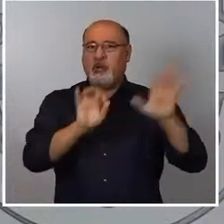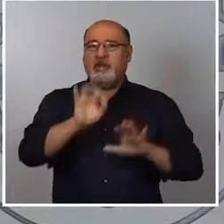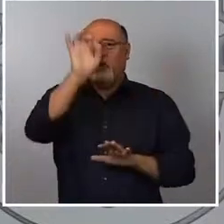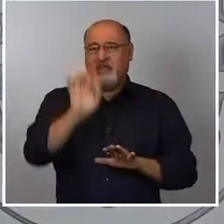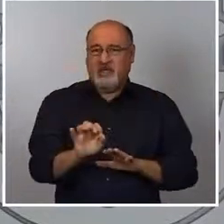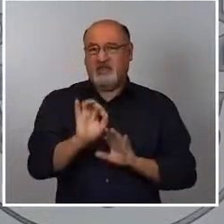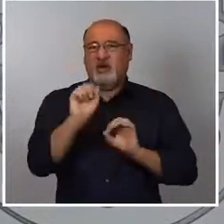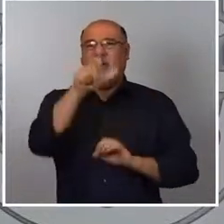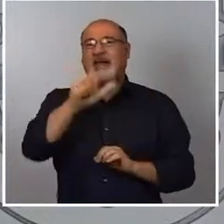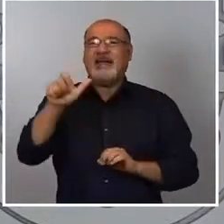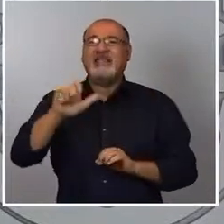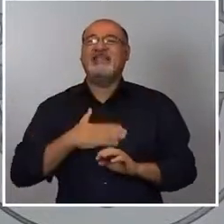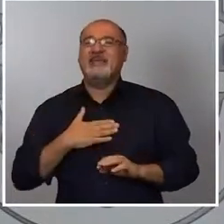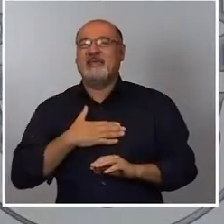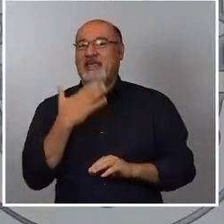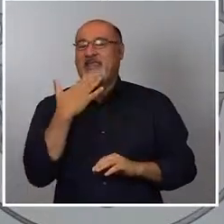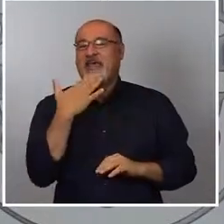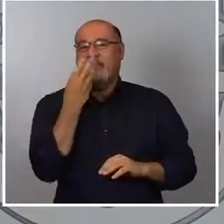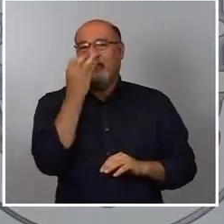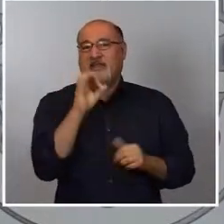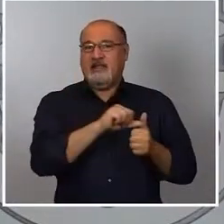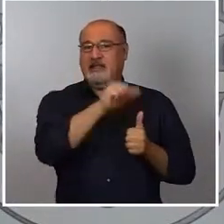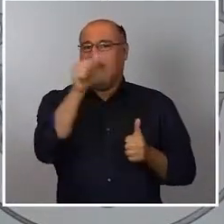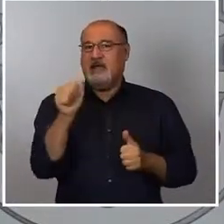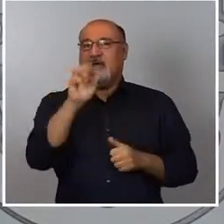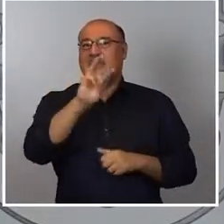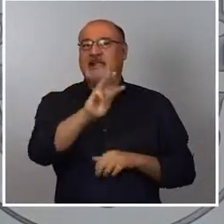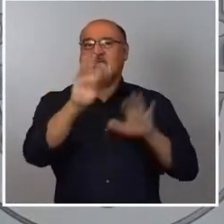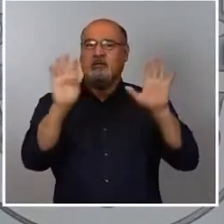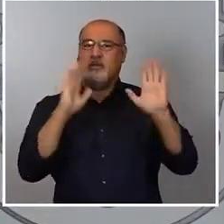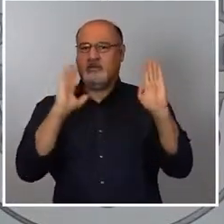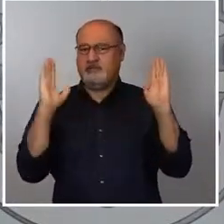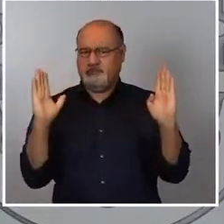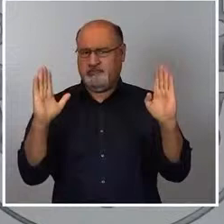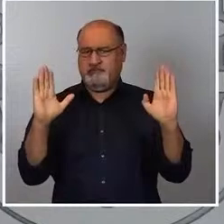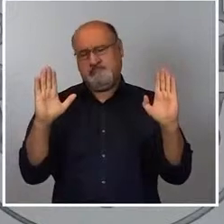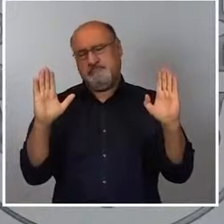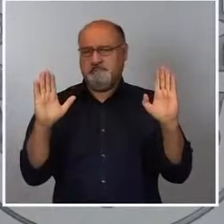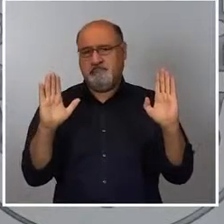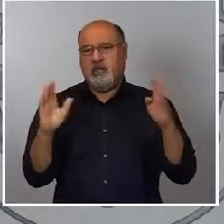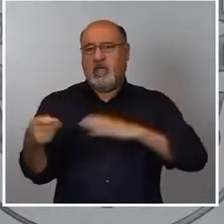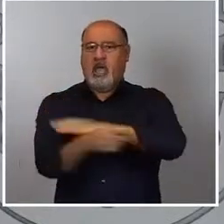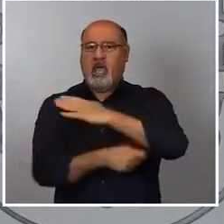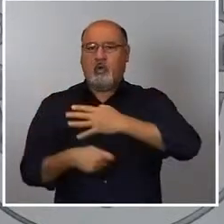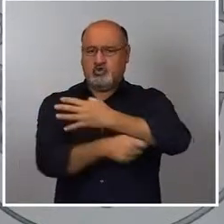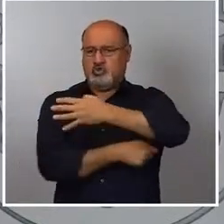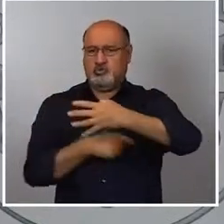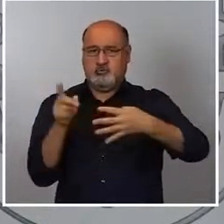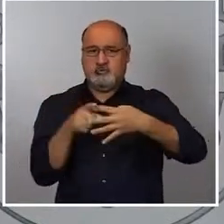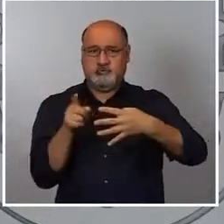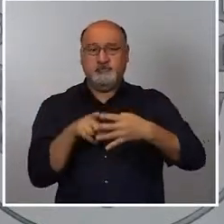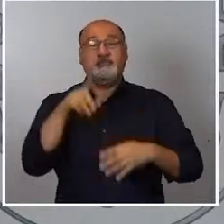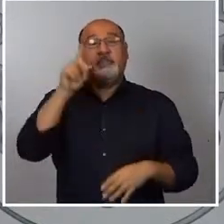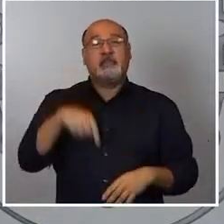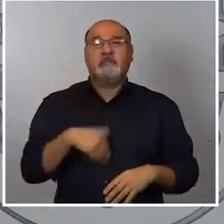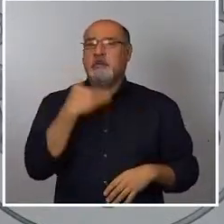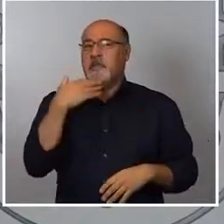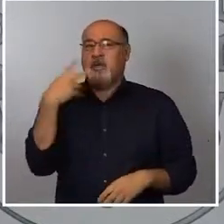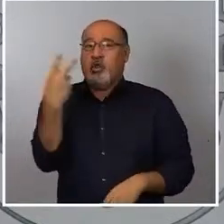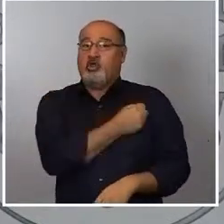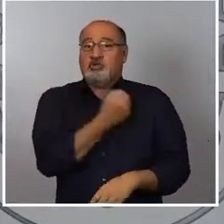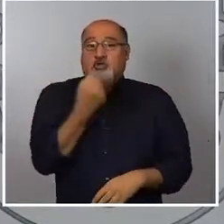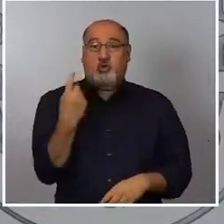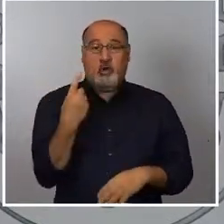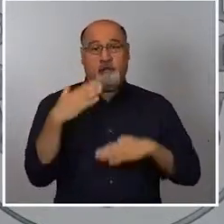entre 30 comprendidos entre 30 y 39 años a principios de agosto y también con al menos una dosis una dosis también